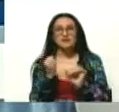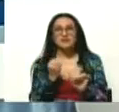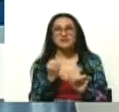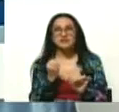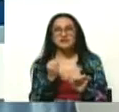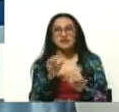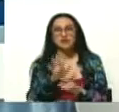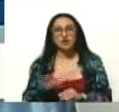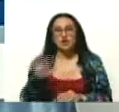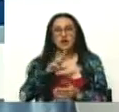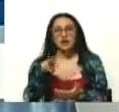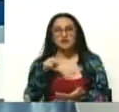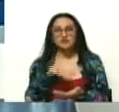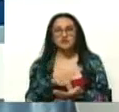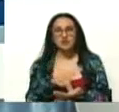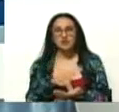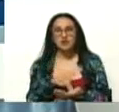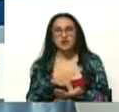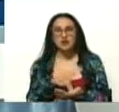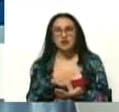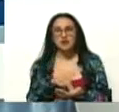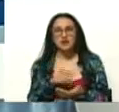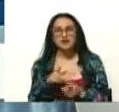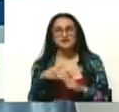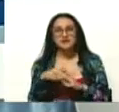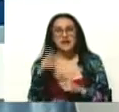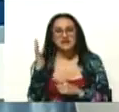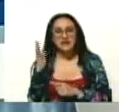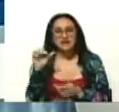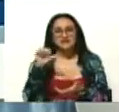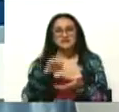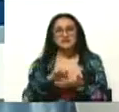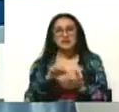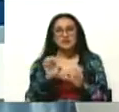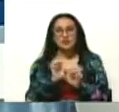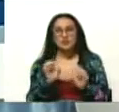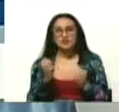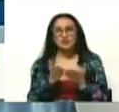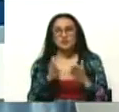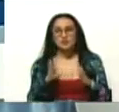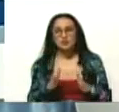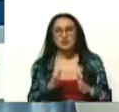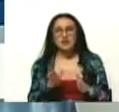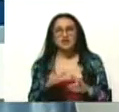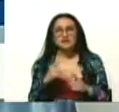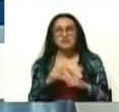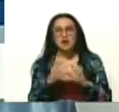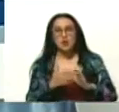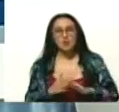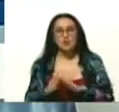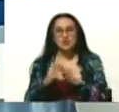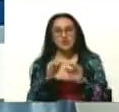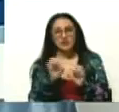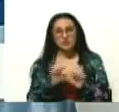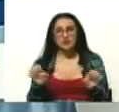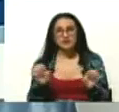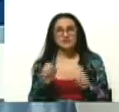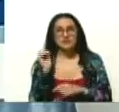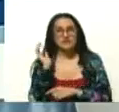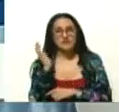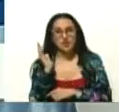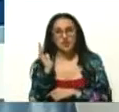todo el territorio nacional, tales como talleres en los centros educativos para estudiantes y la comunidad educativa,